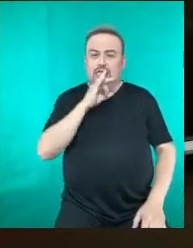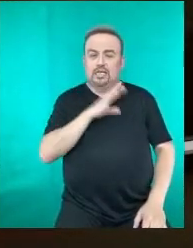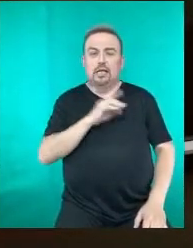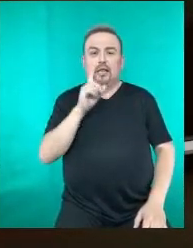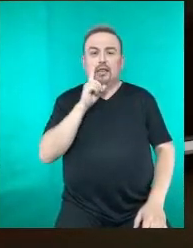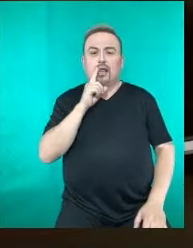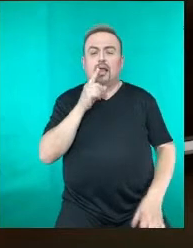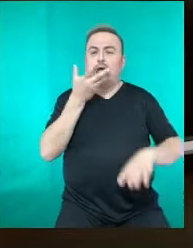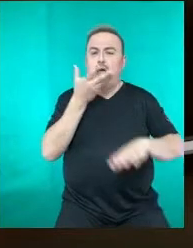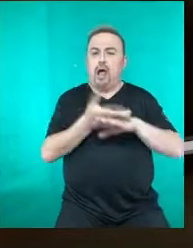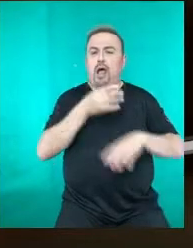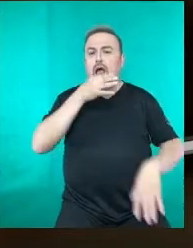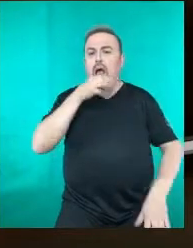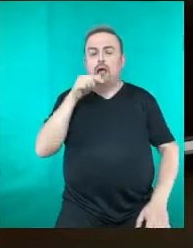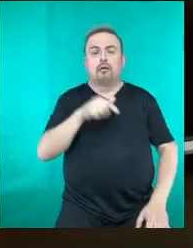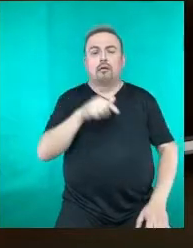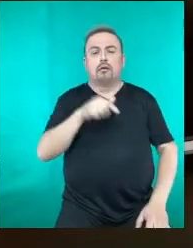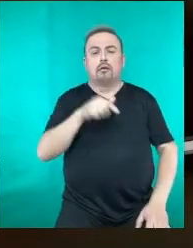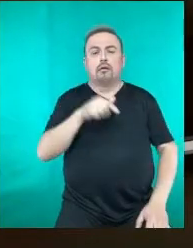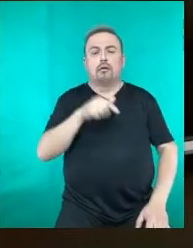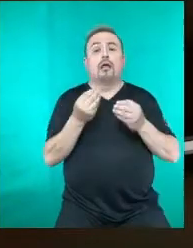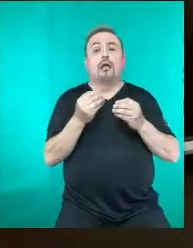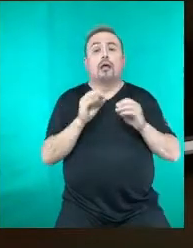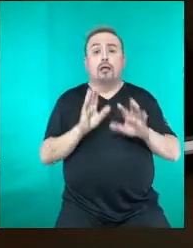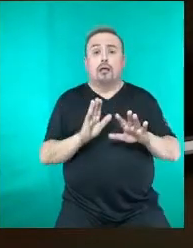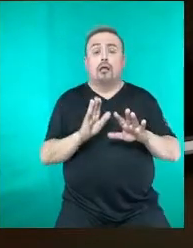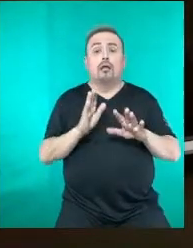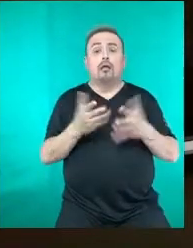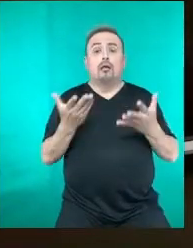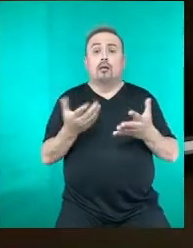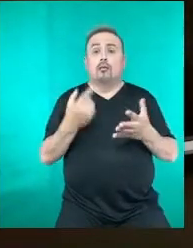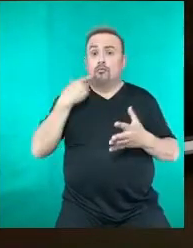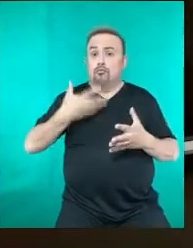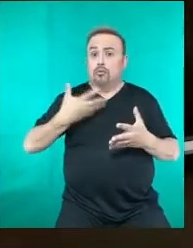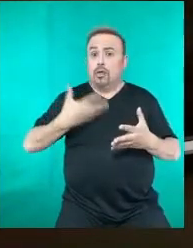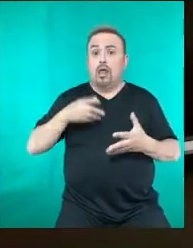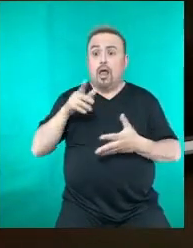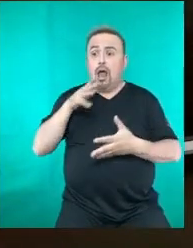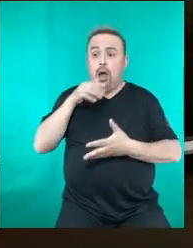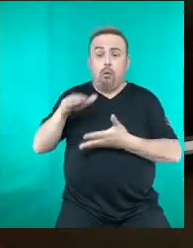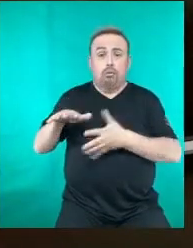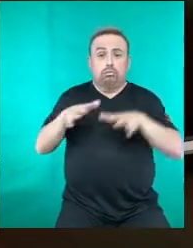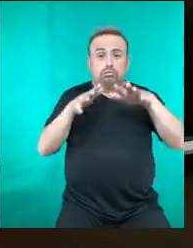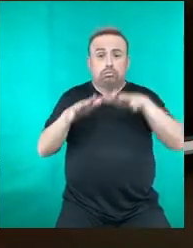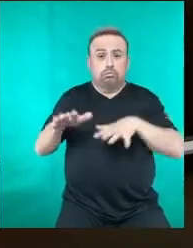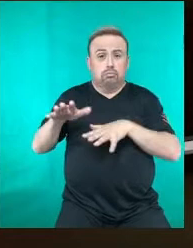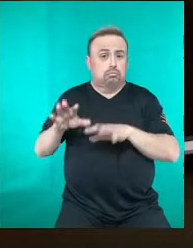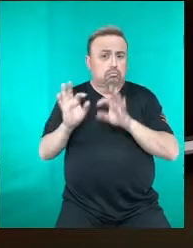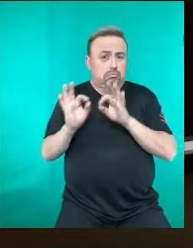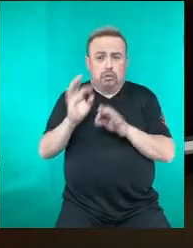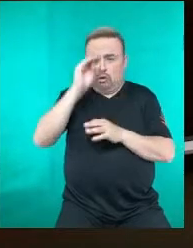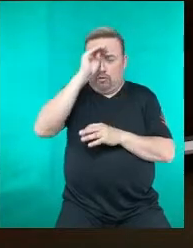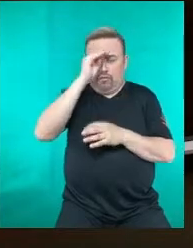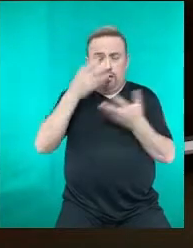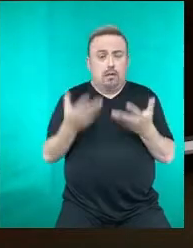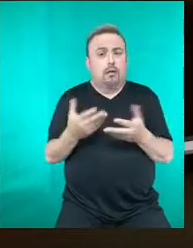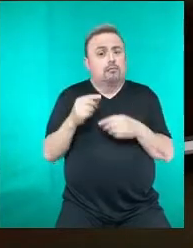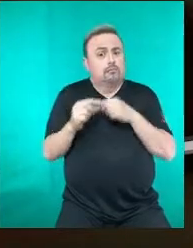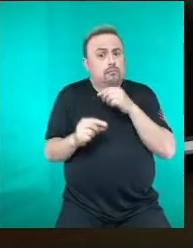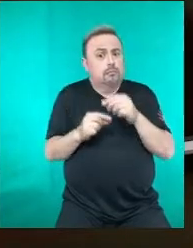disponibilidad de agua a través de una fuente que realmente hoy día es perfectamente confiable, cada vez es